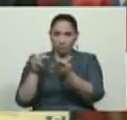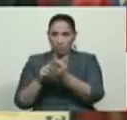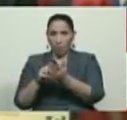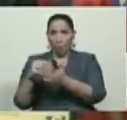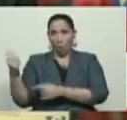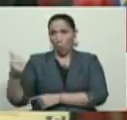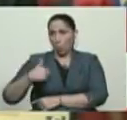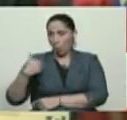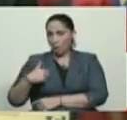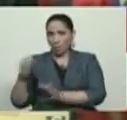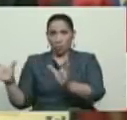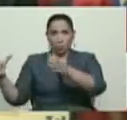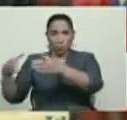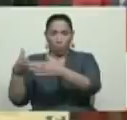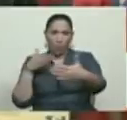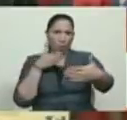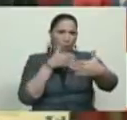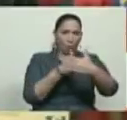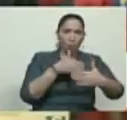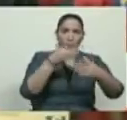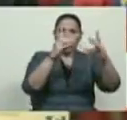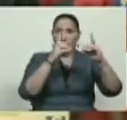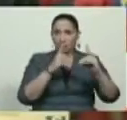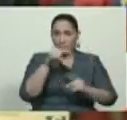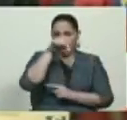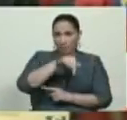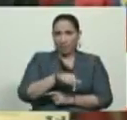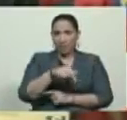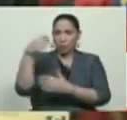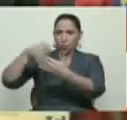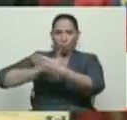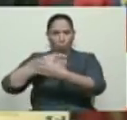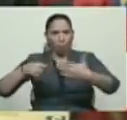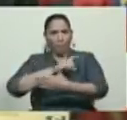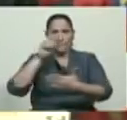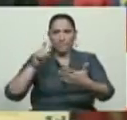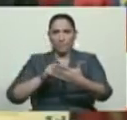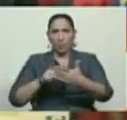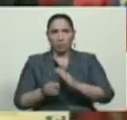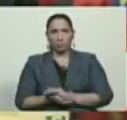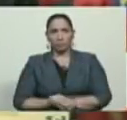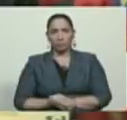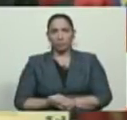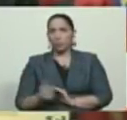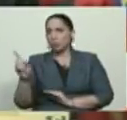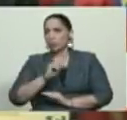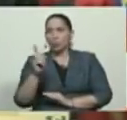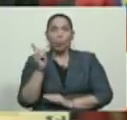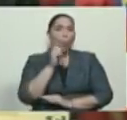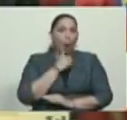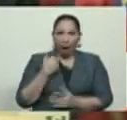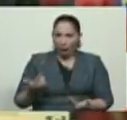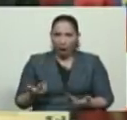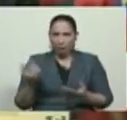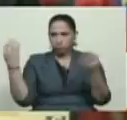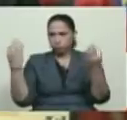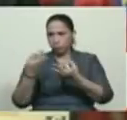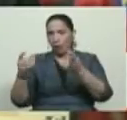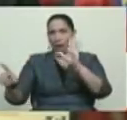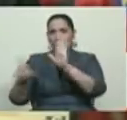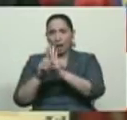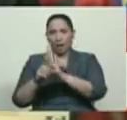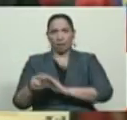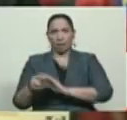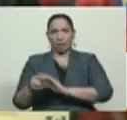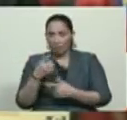órgano o individuo en contra de lo aquí decidido será nula y carente de toda validez y eficacia jurídica sin menoscabo